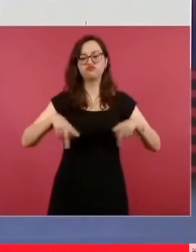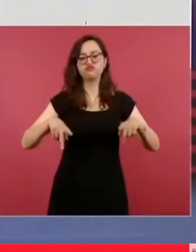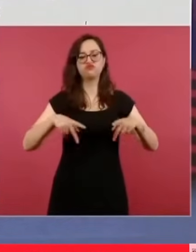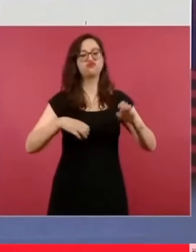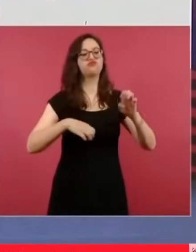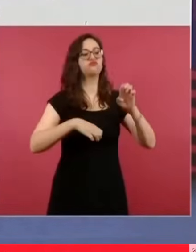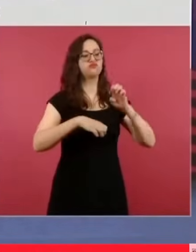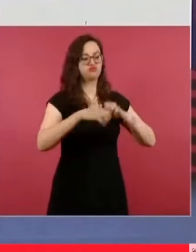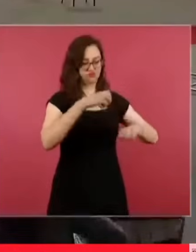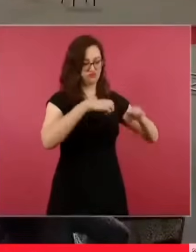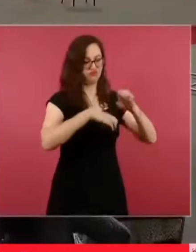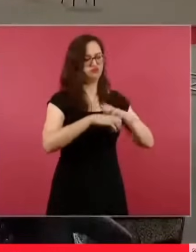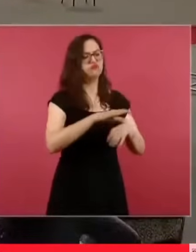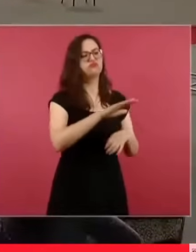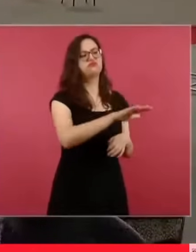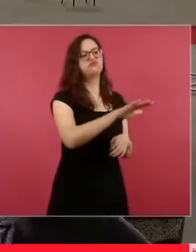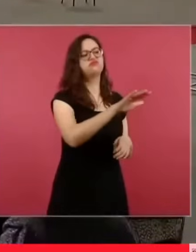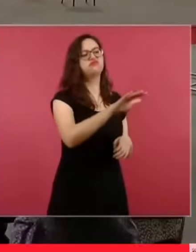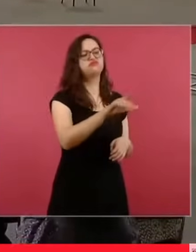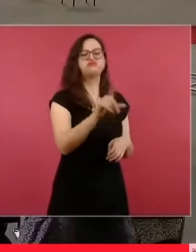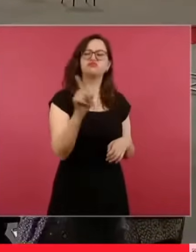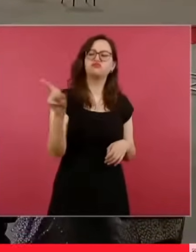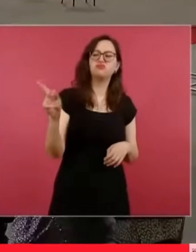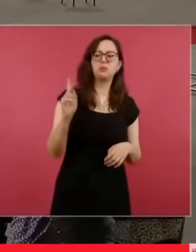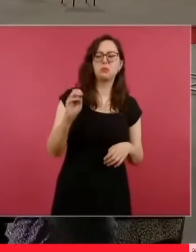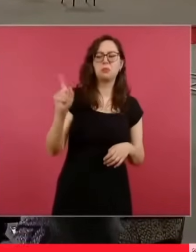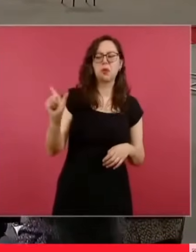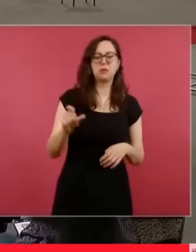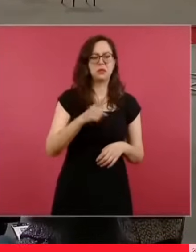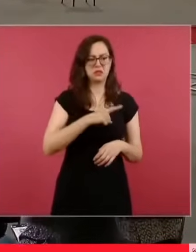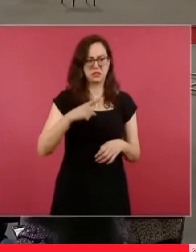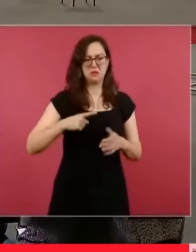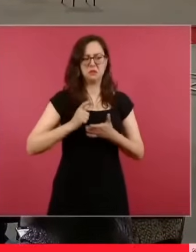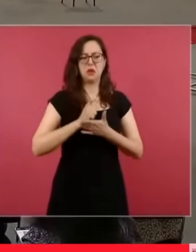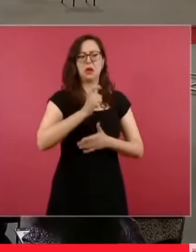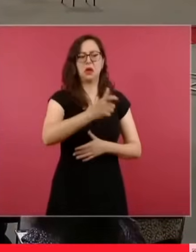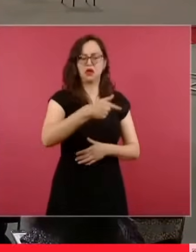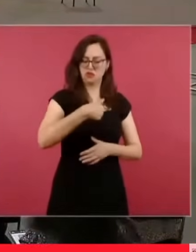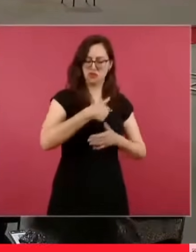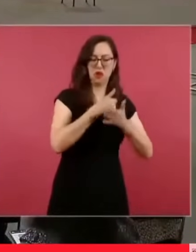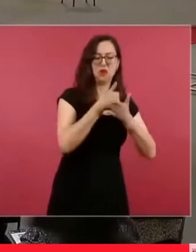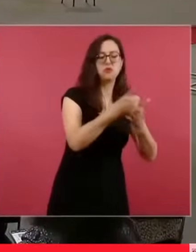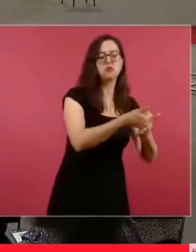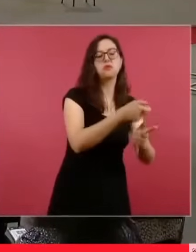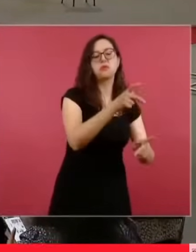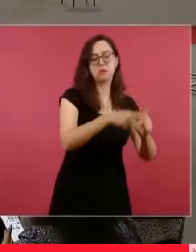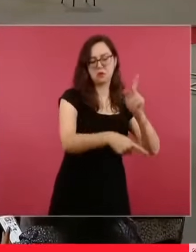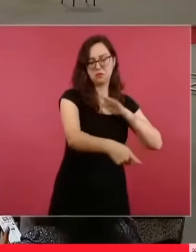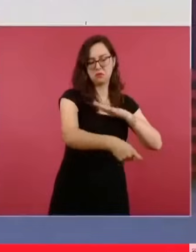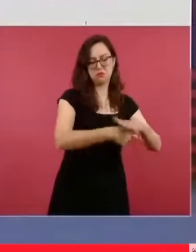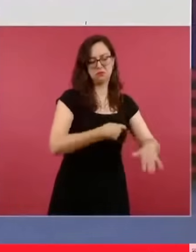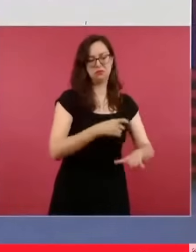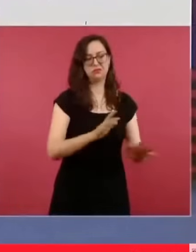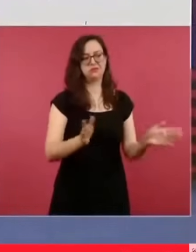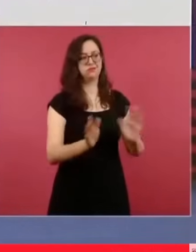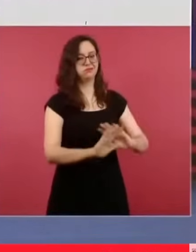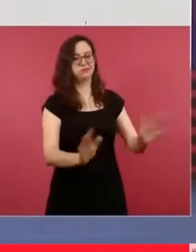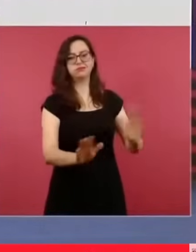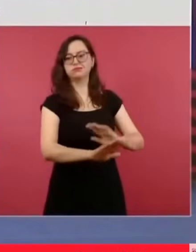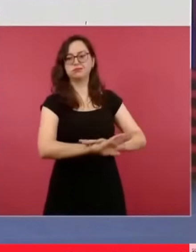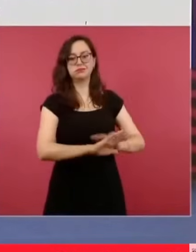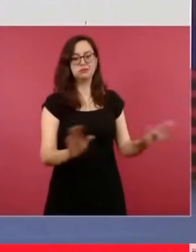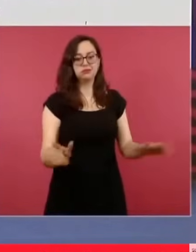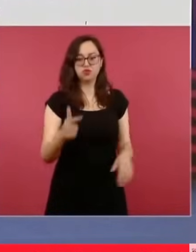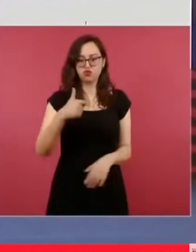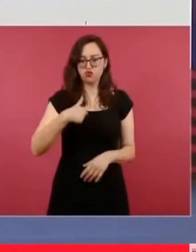te debe y yo te puedo ayudar a que te paguen. Ya no es necesario porque aquí en esta página se dice cuánto le debo a